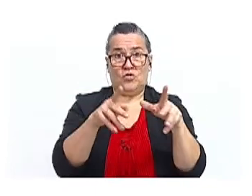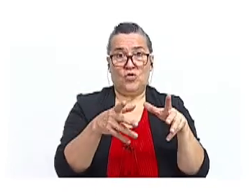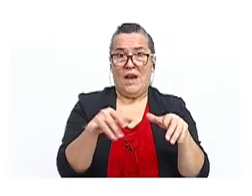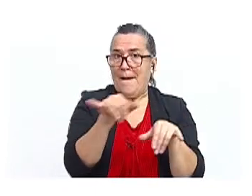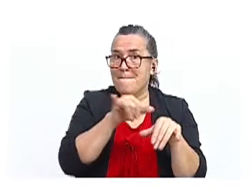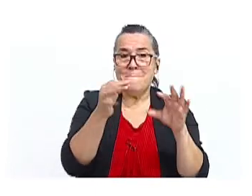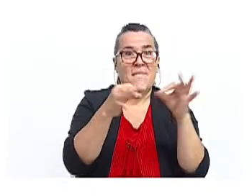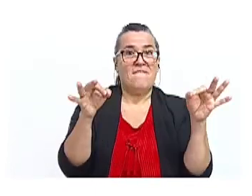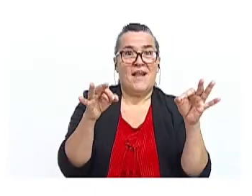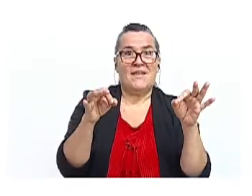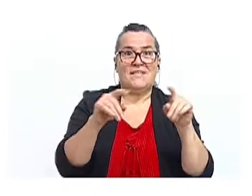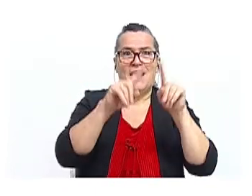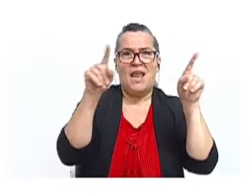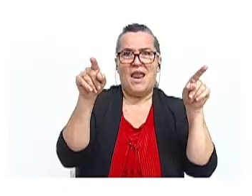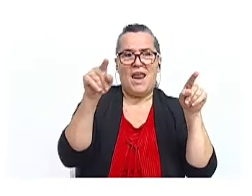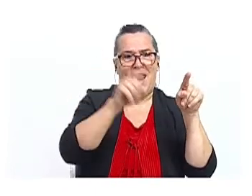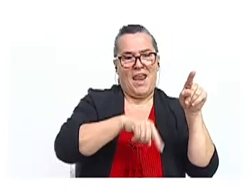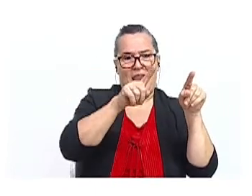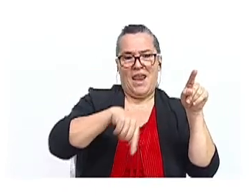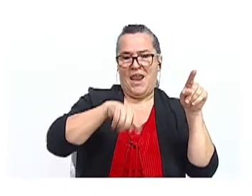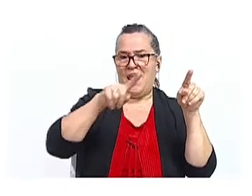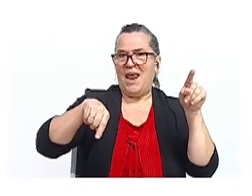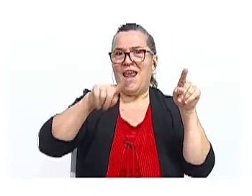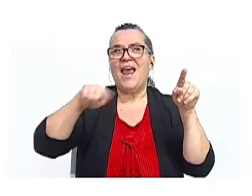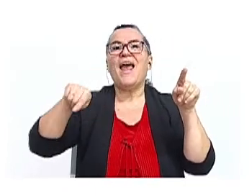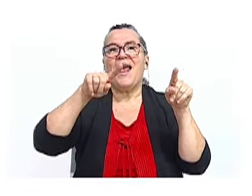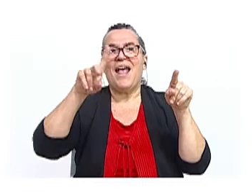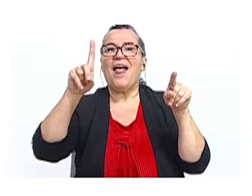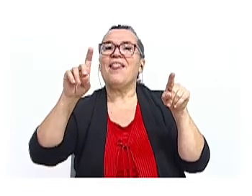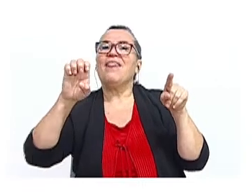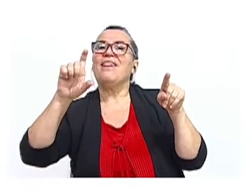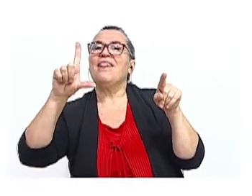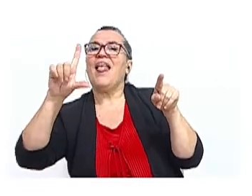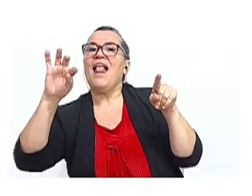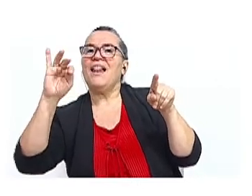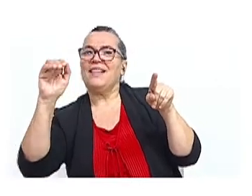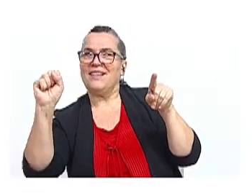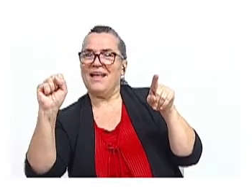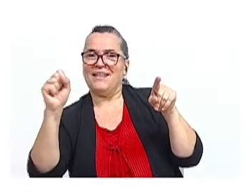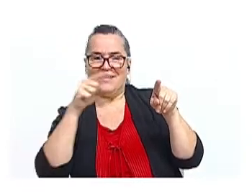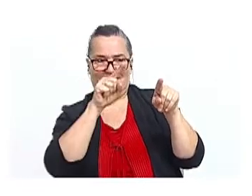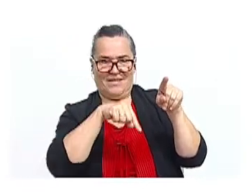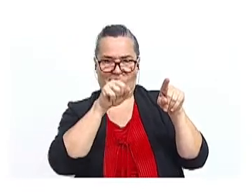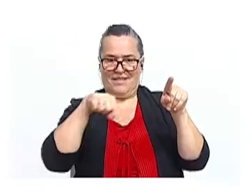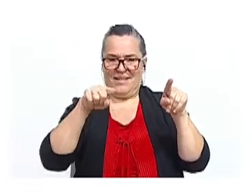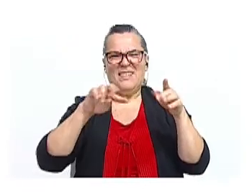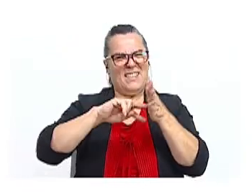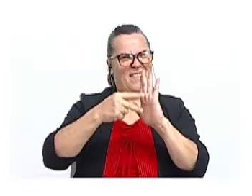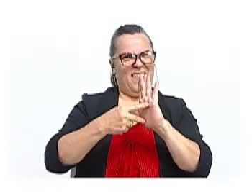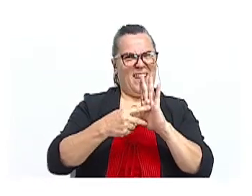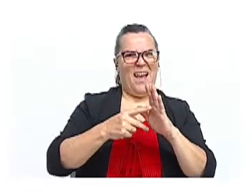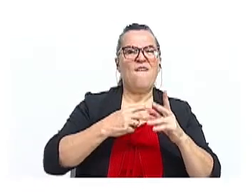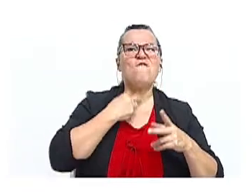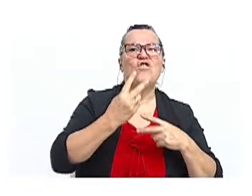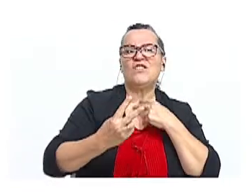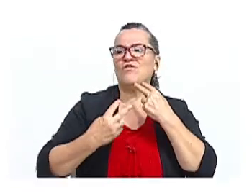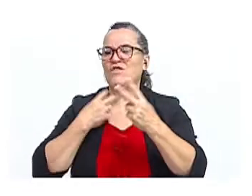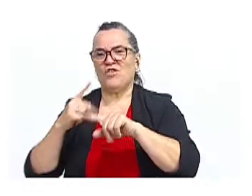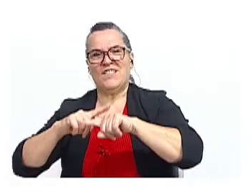frase, encontraremos la burbuja con varias deltas o rabillos, indicando que son varias voces las que